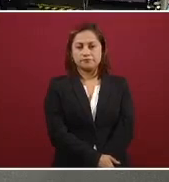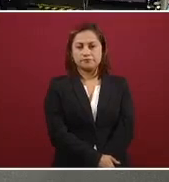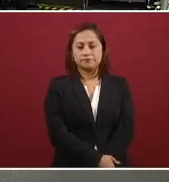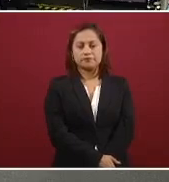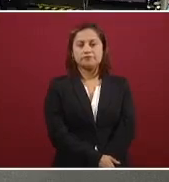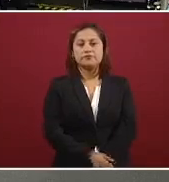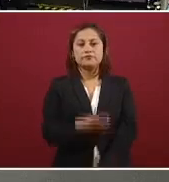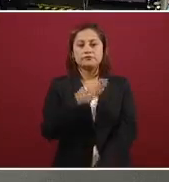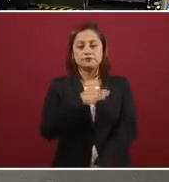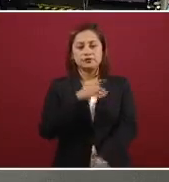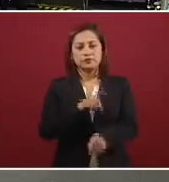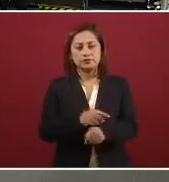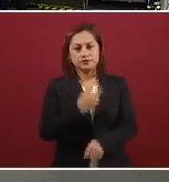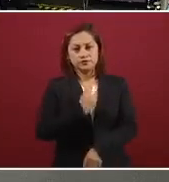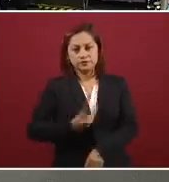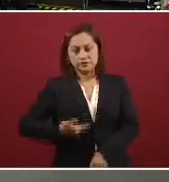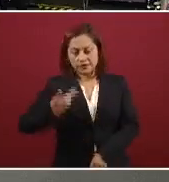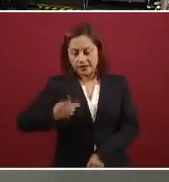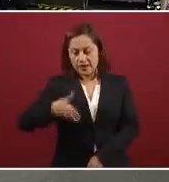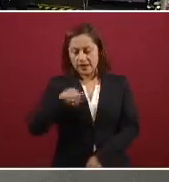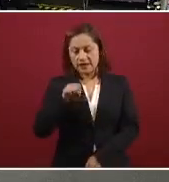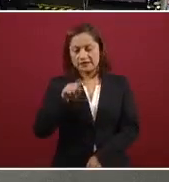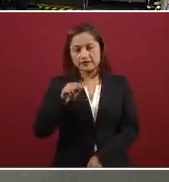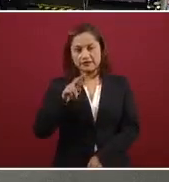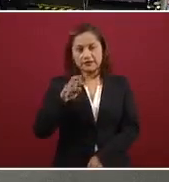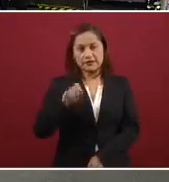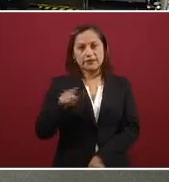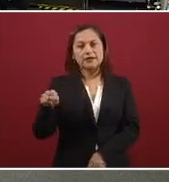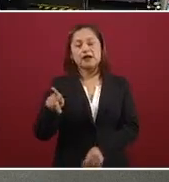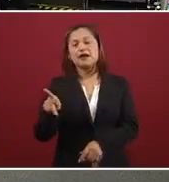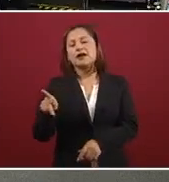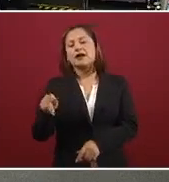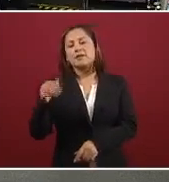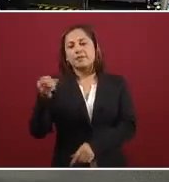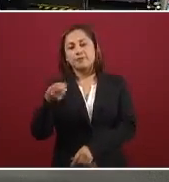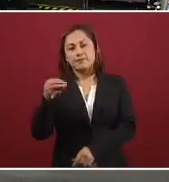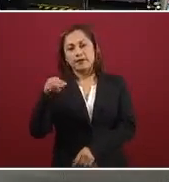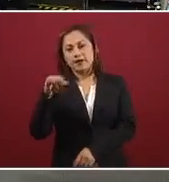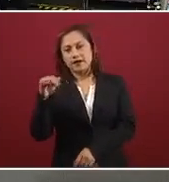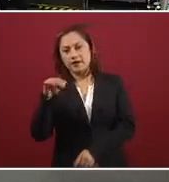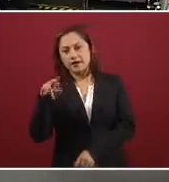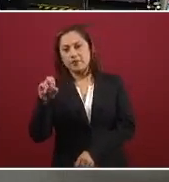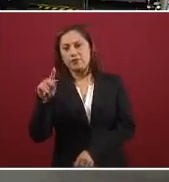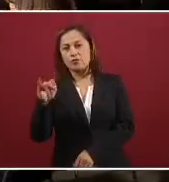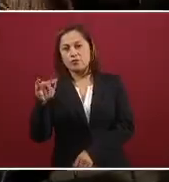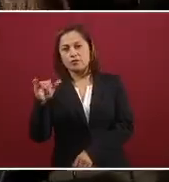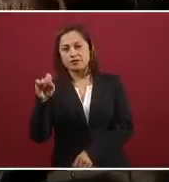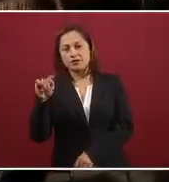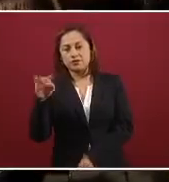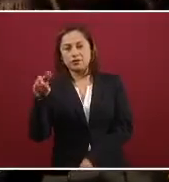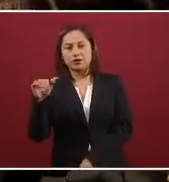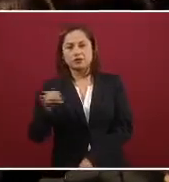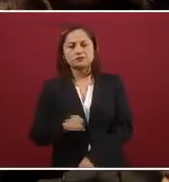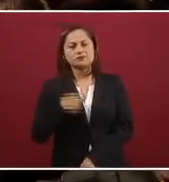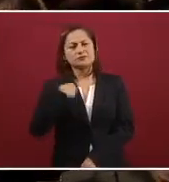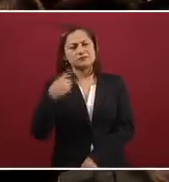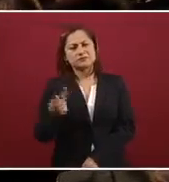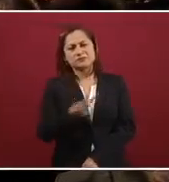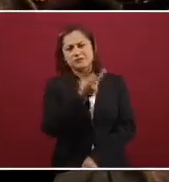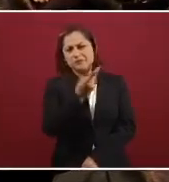Buenos días, presidente. Astrid Sánchez, del Mañanero y Plumas Atómicas. Presidente, ¿su gobierno ha considerado hacer, o la Secretaría de